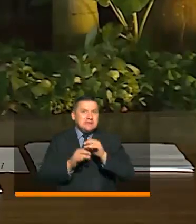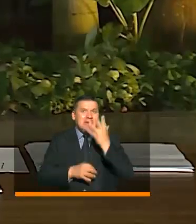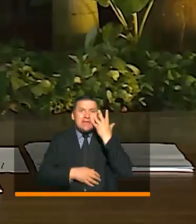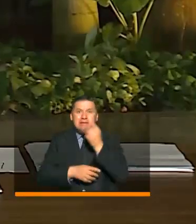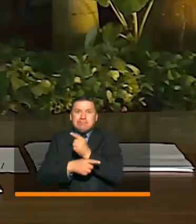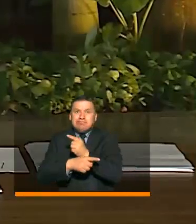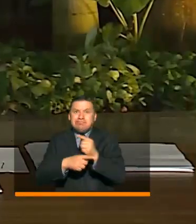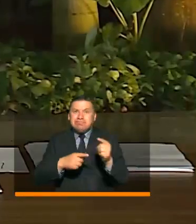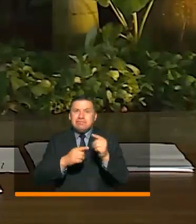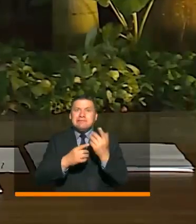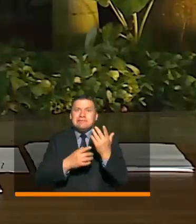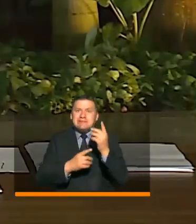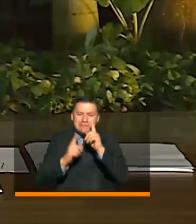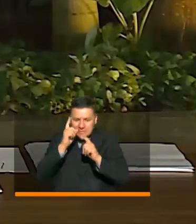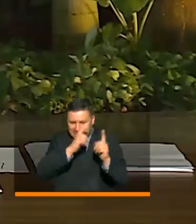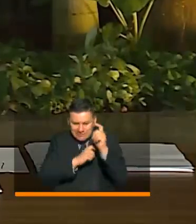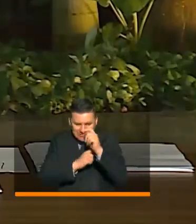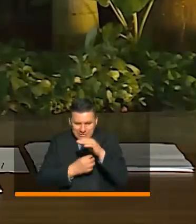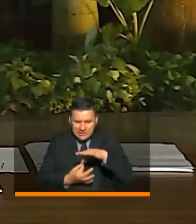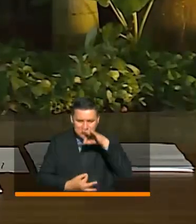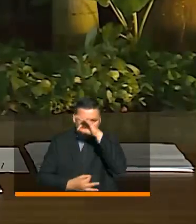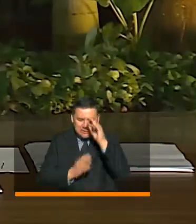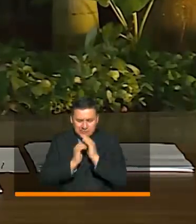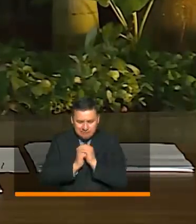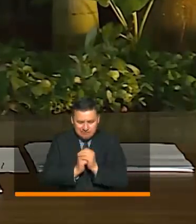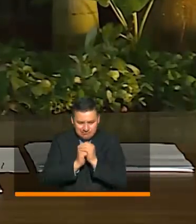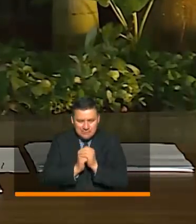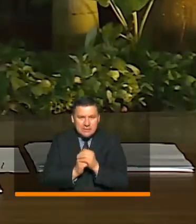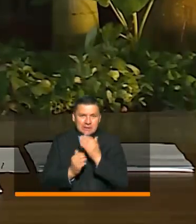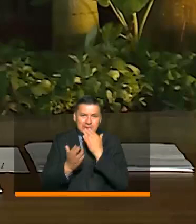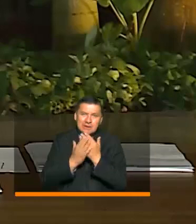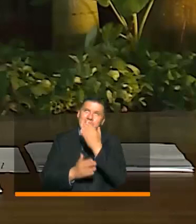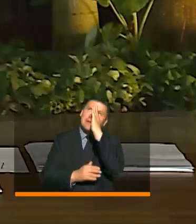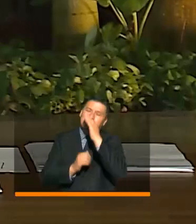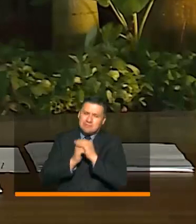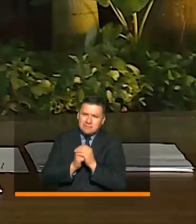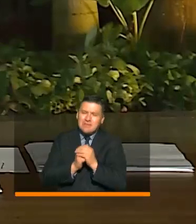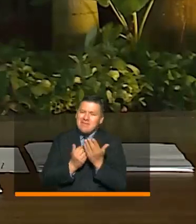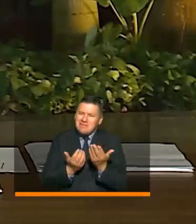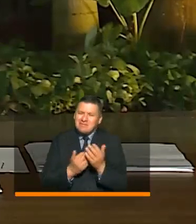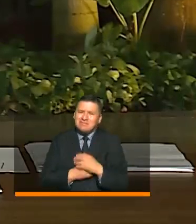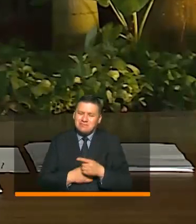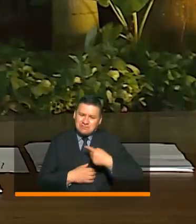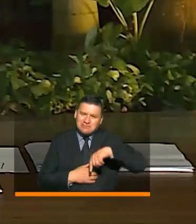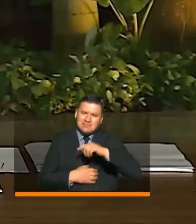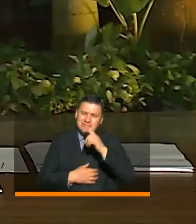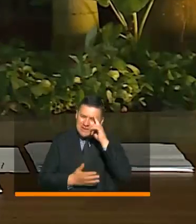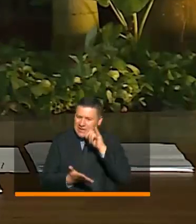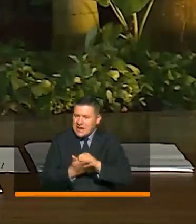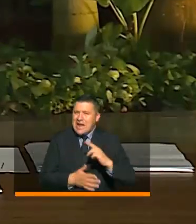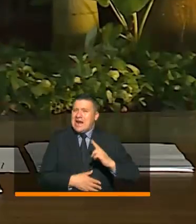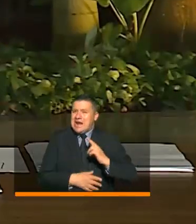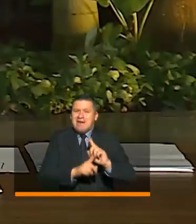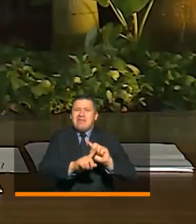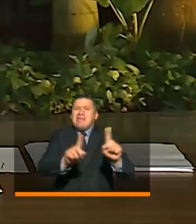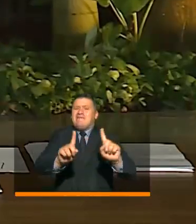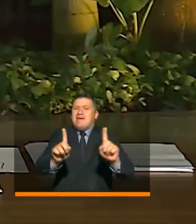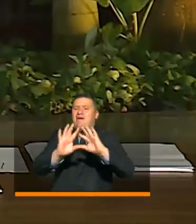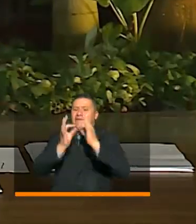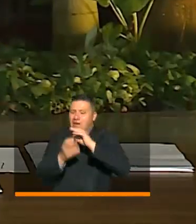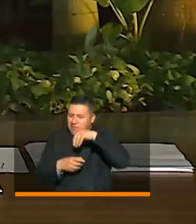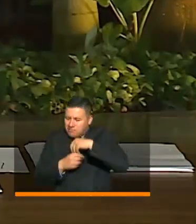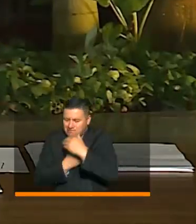importantes, son días de reflexión espiritual, donde le damos gracias a Dios, donde también en nuestras creencias o en el seno de nuestras